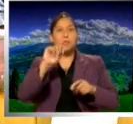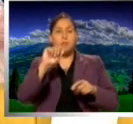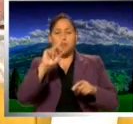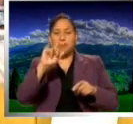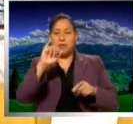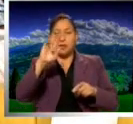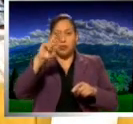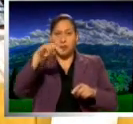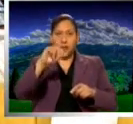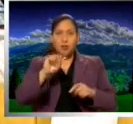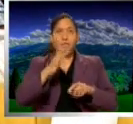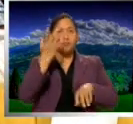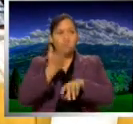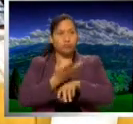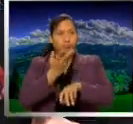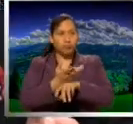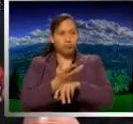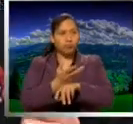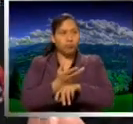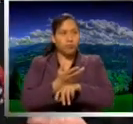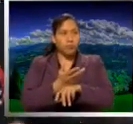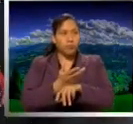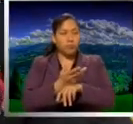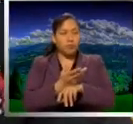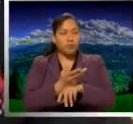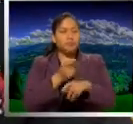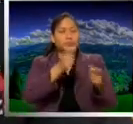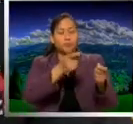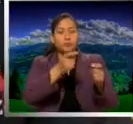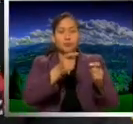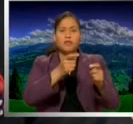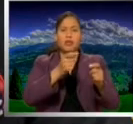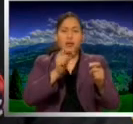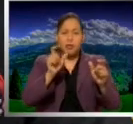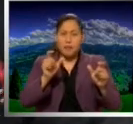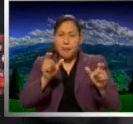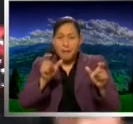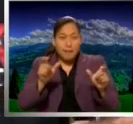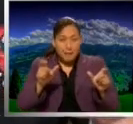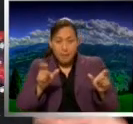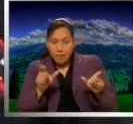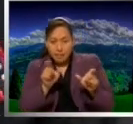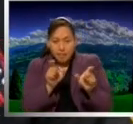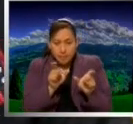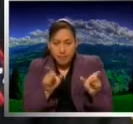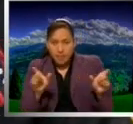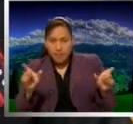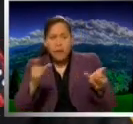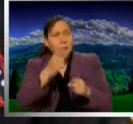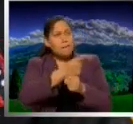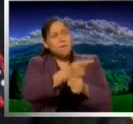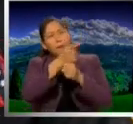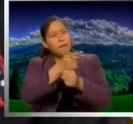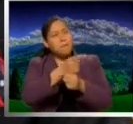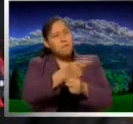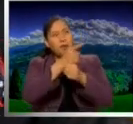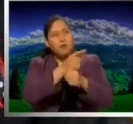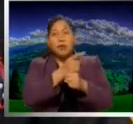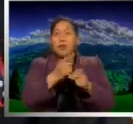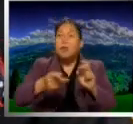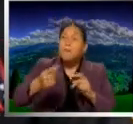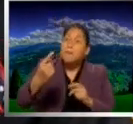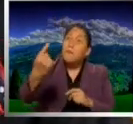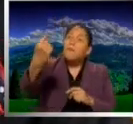Okay. Los estadounidenses se colocaron de manera mucho más ventajosa para ellos y recibieron con cañonazos a los soldados